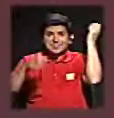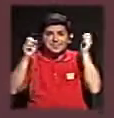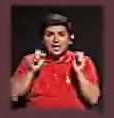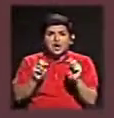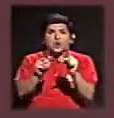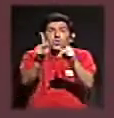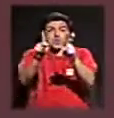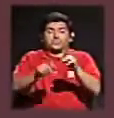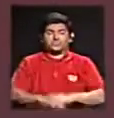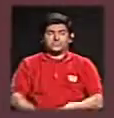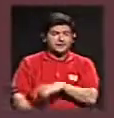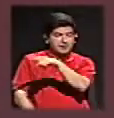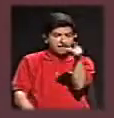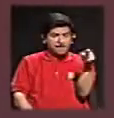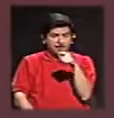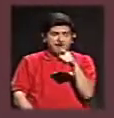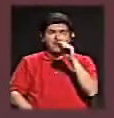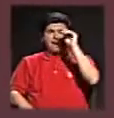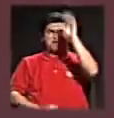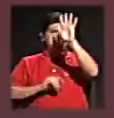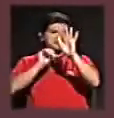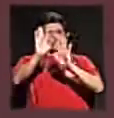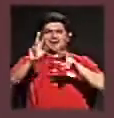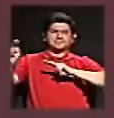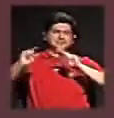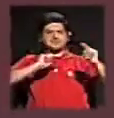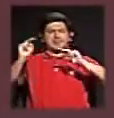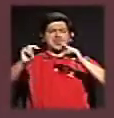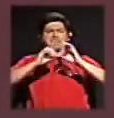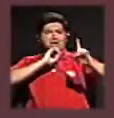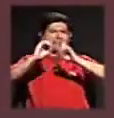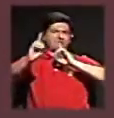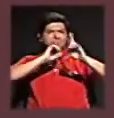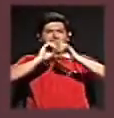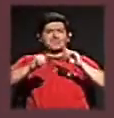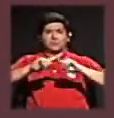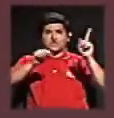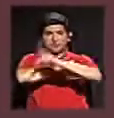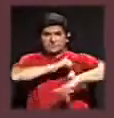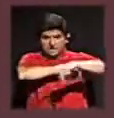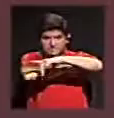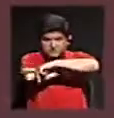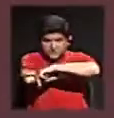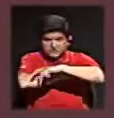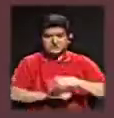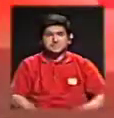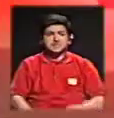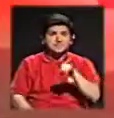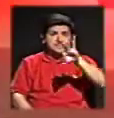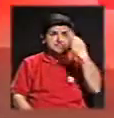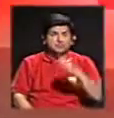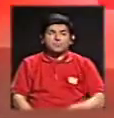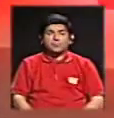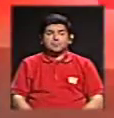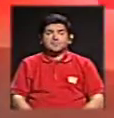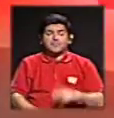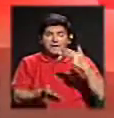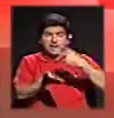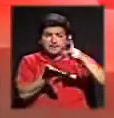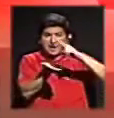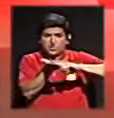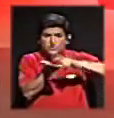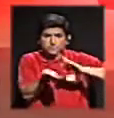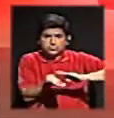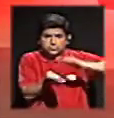posibilidad de lograr esquemas de negociación y diálogo en los países para incrementar la carga tributaria,